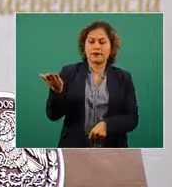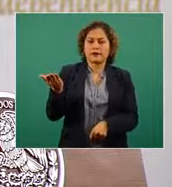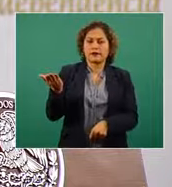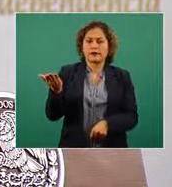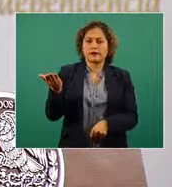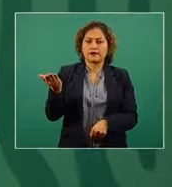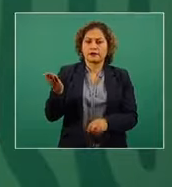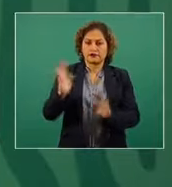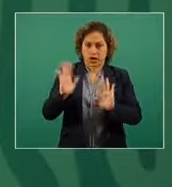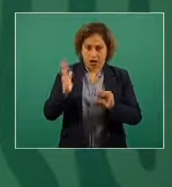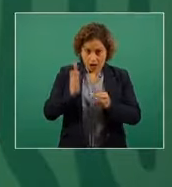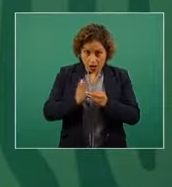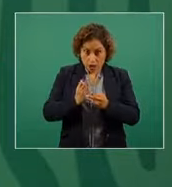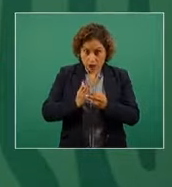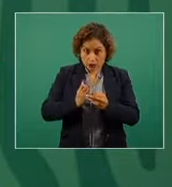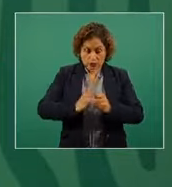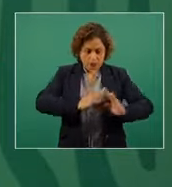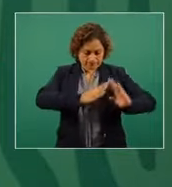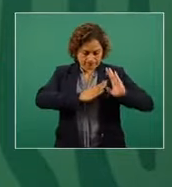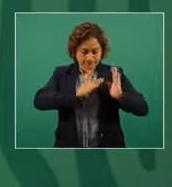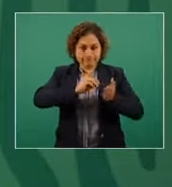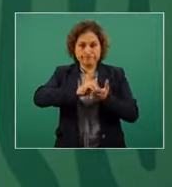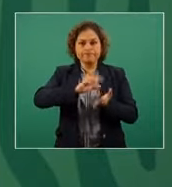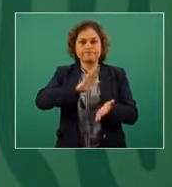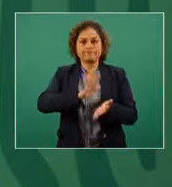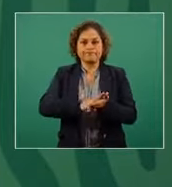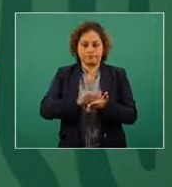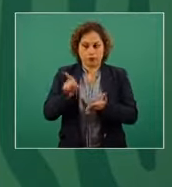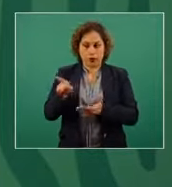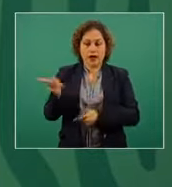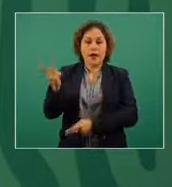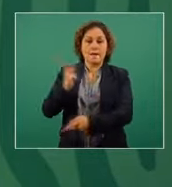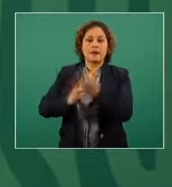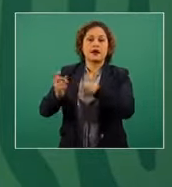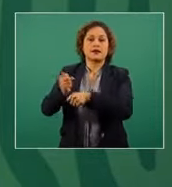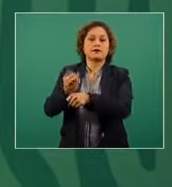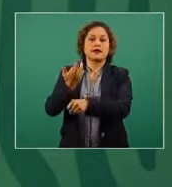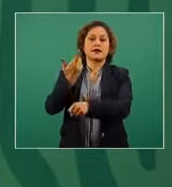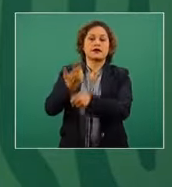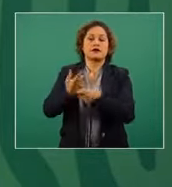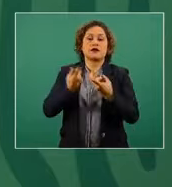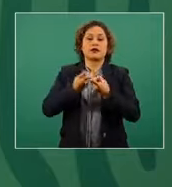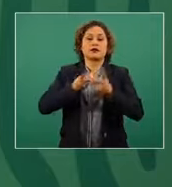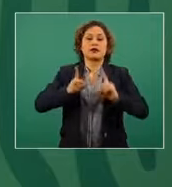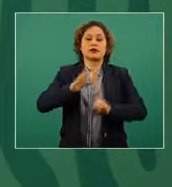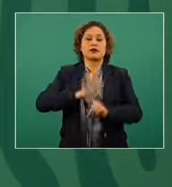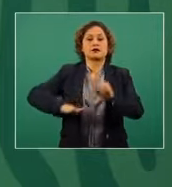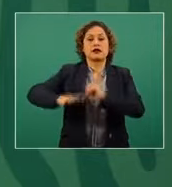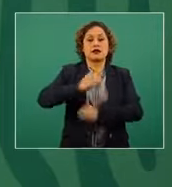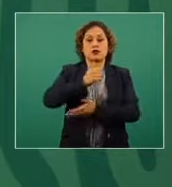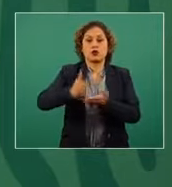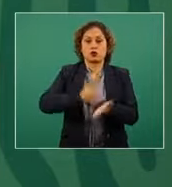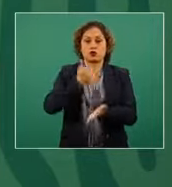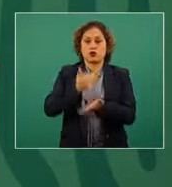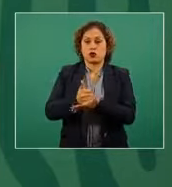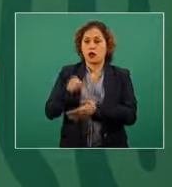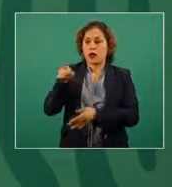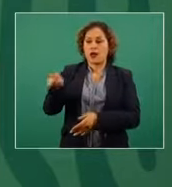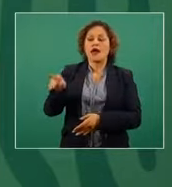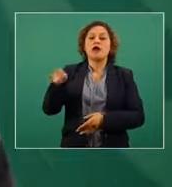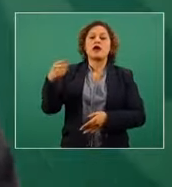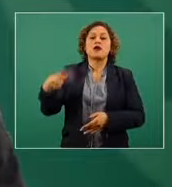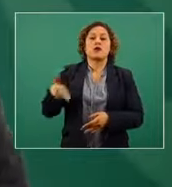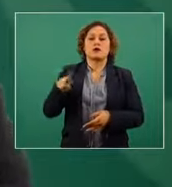queda el compromiso de que venga el secretario de Desarrollo Urbano, Román Meyer, para que